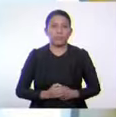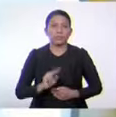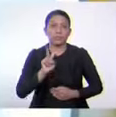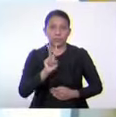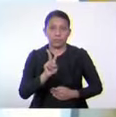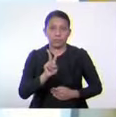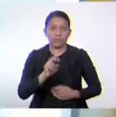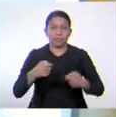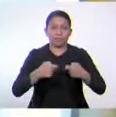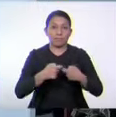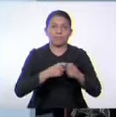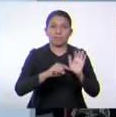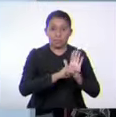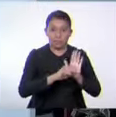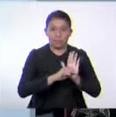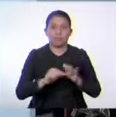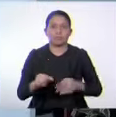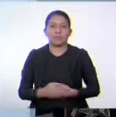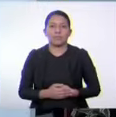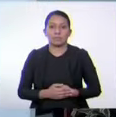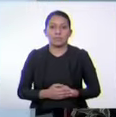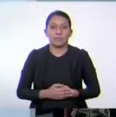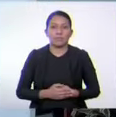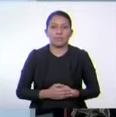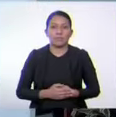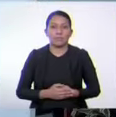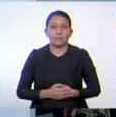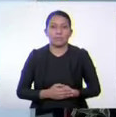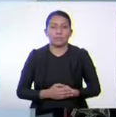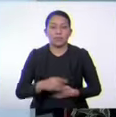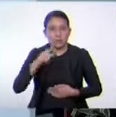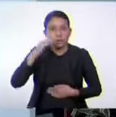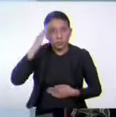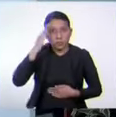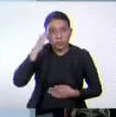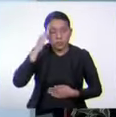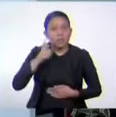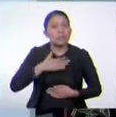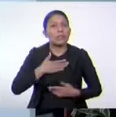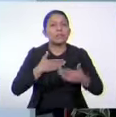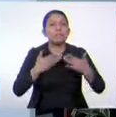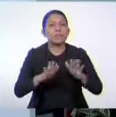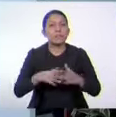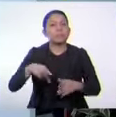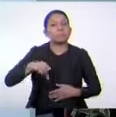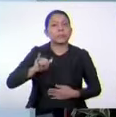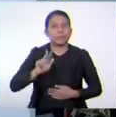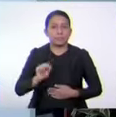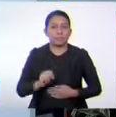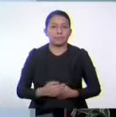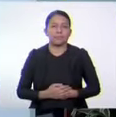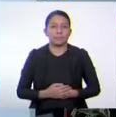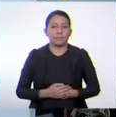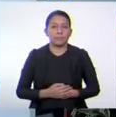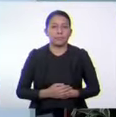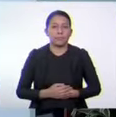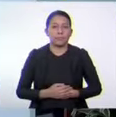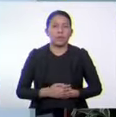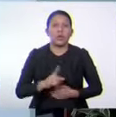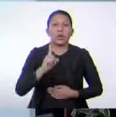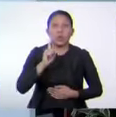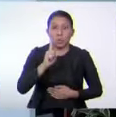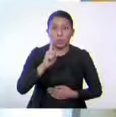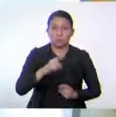electrones. Acordémonos que ellos tienen en su giro diferentes spin. Por tanto, se coloca un spin positivo y un